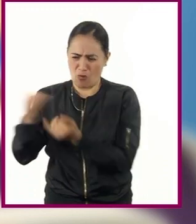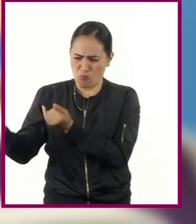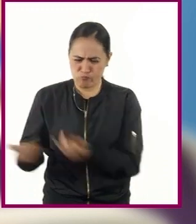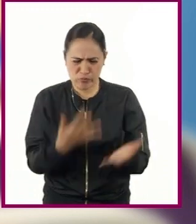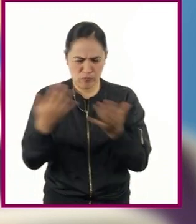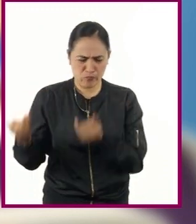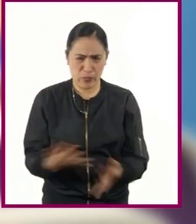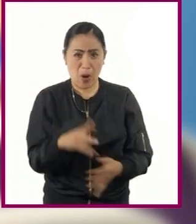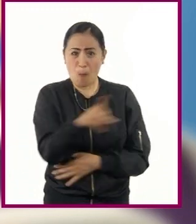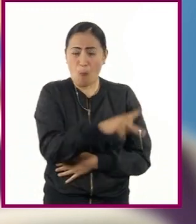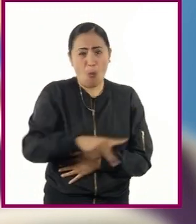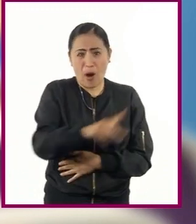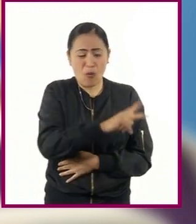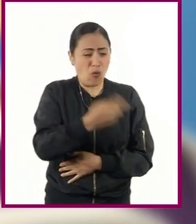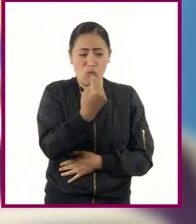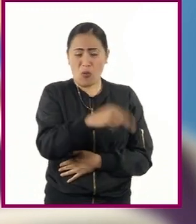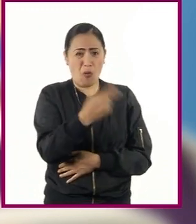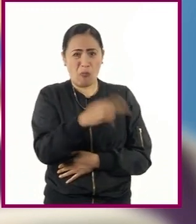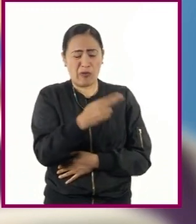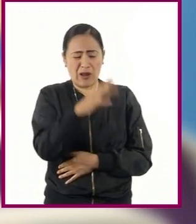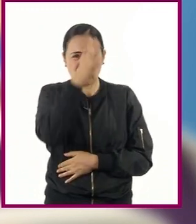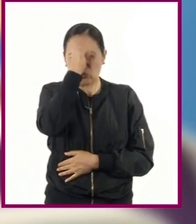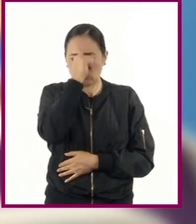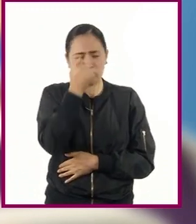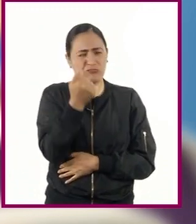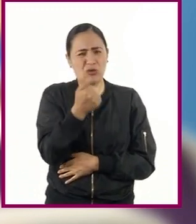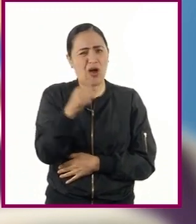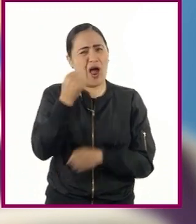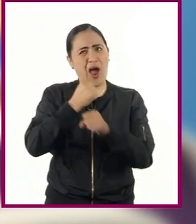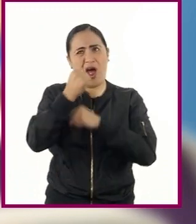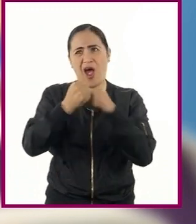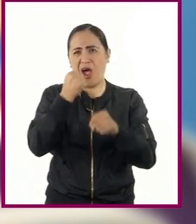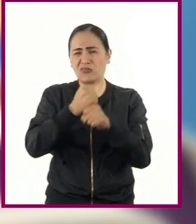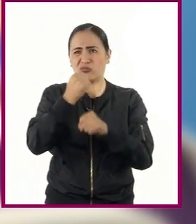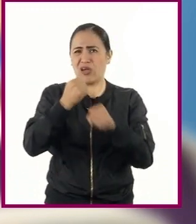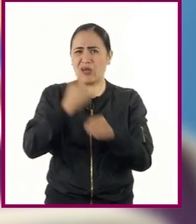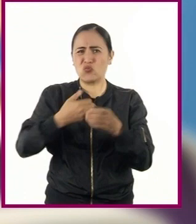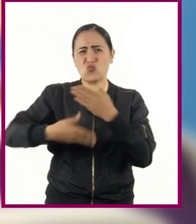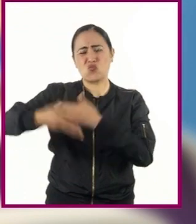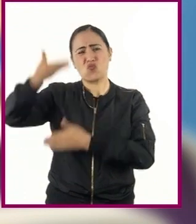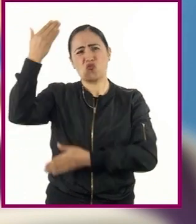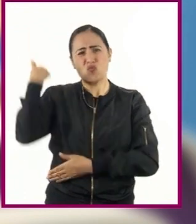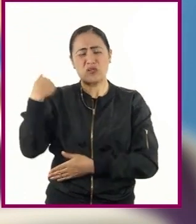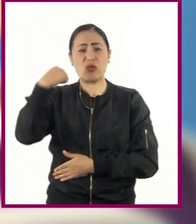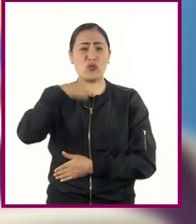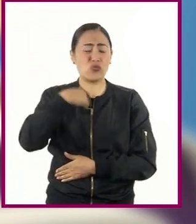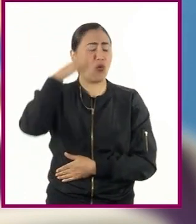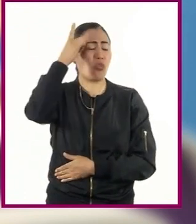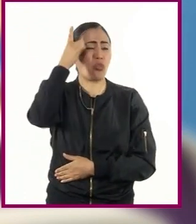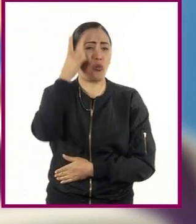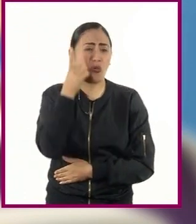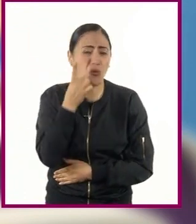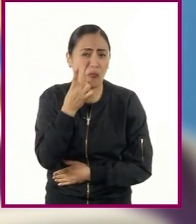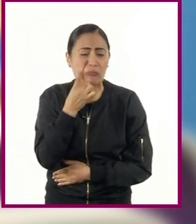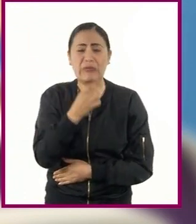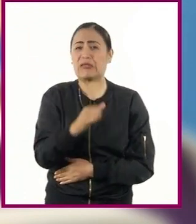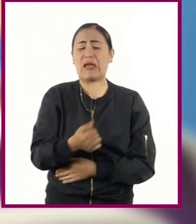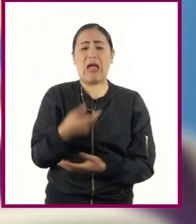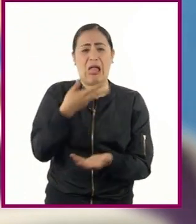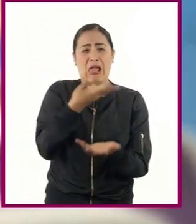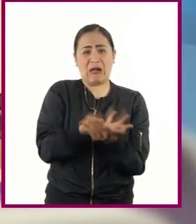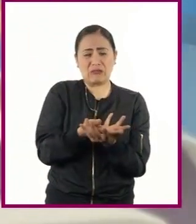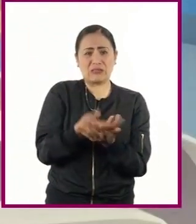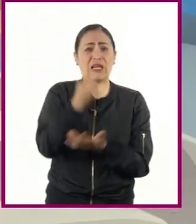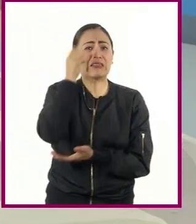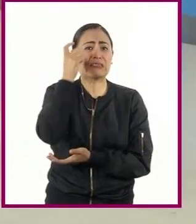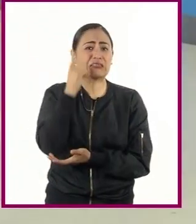no recuerdo el nombre. Han pasado tantos años. Me acuerdo de que no dormí, no me senté ni un solo minuto en